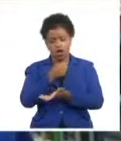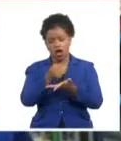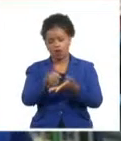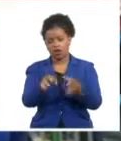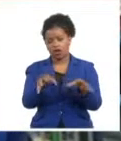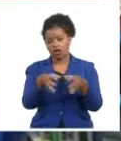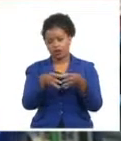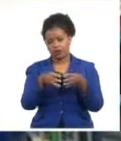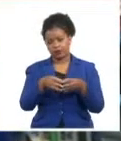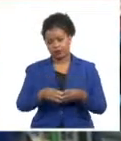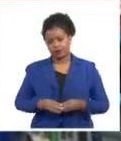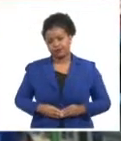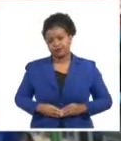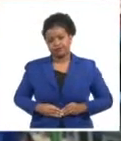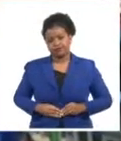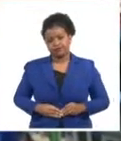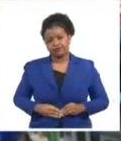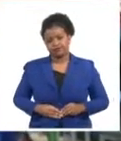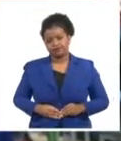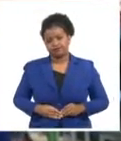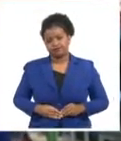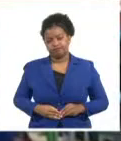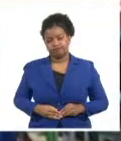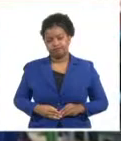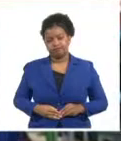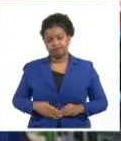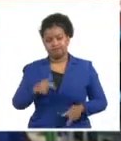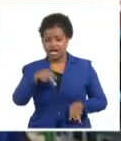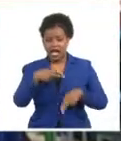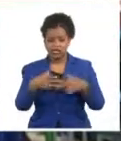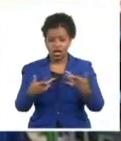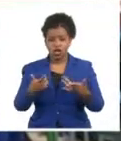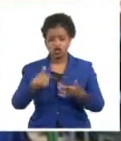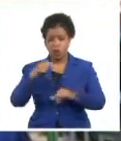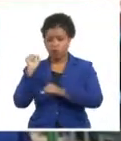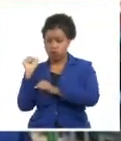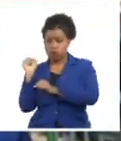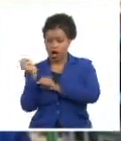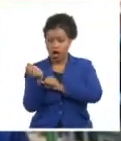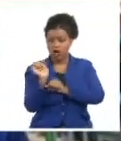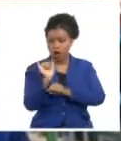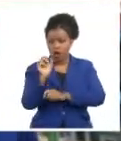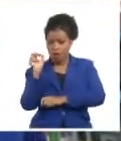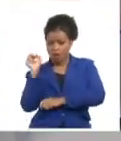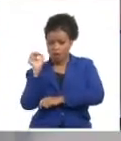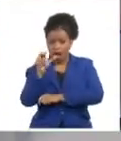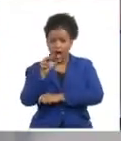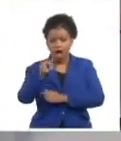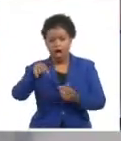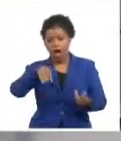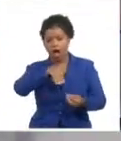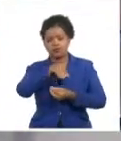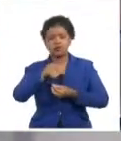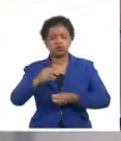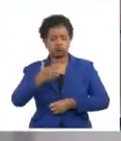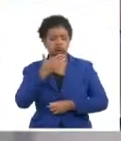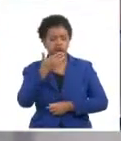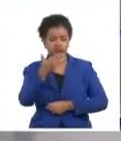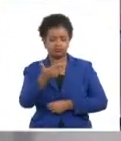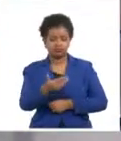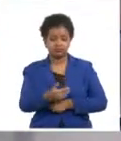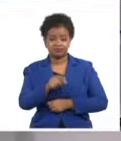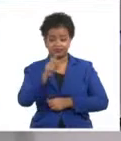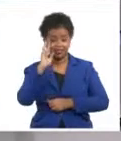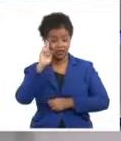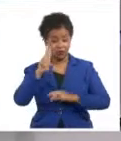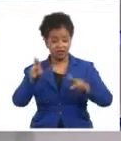No, me aferré bastante por el lanzamiento de slider por bajo el brazo y mucho cambio. Recuerden que la serie se reanuda